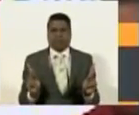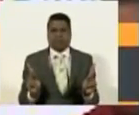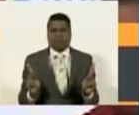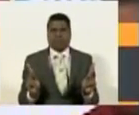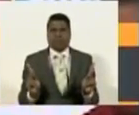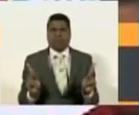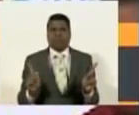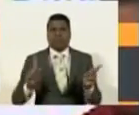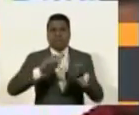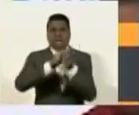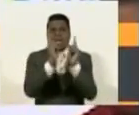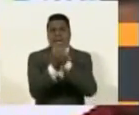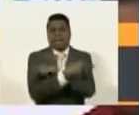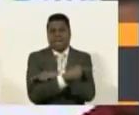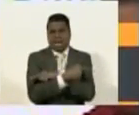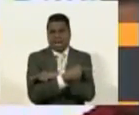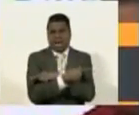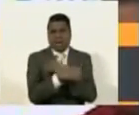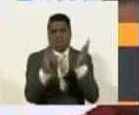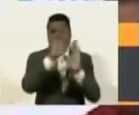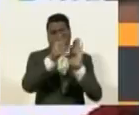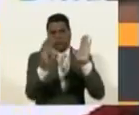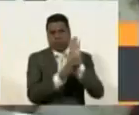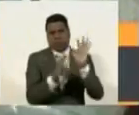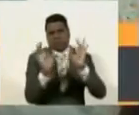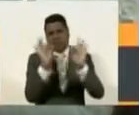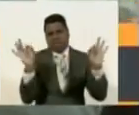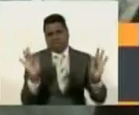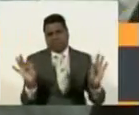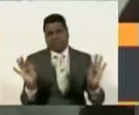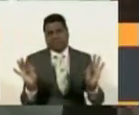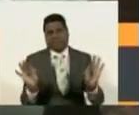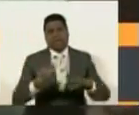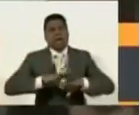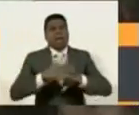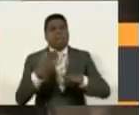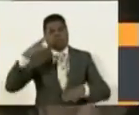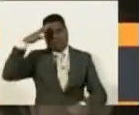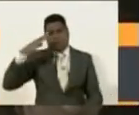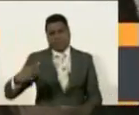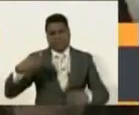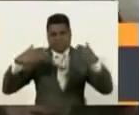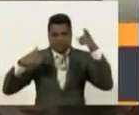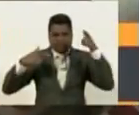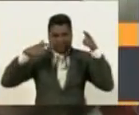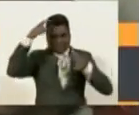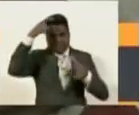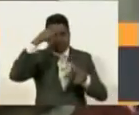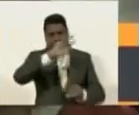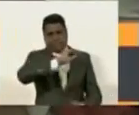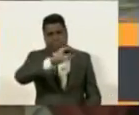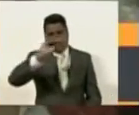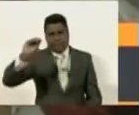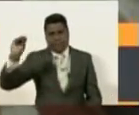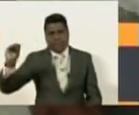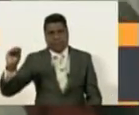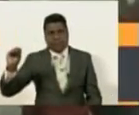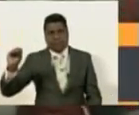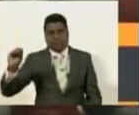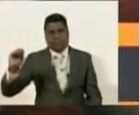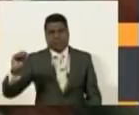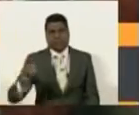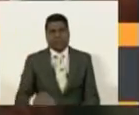para que se cambiara esa constitución. ¿Por qué el comandante Chávez acudió al poder